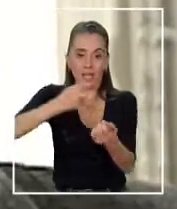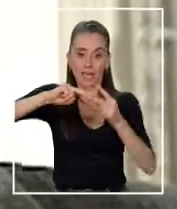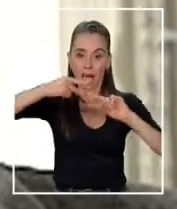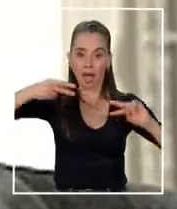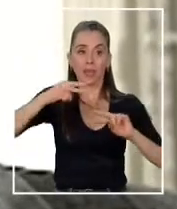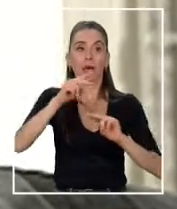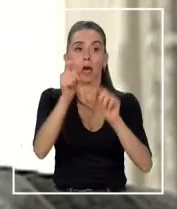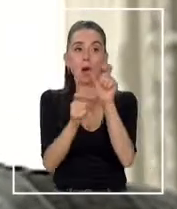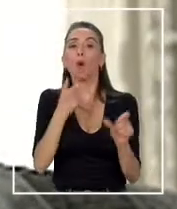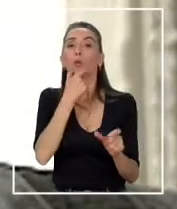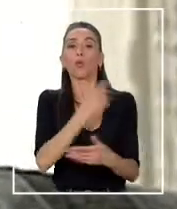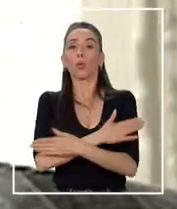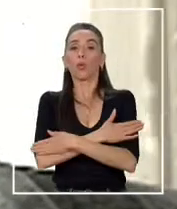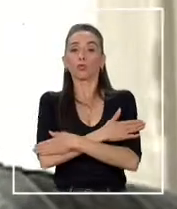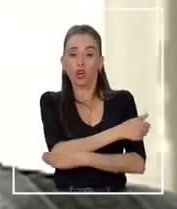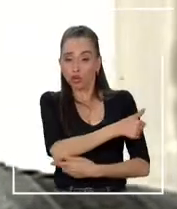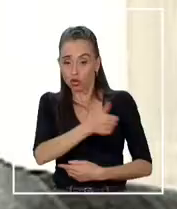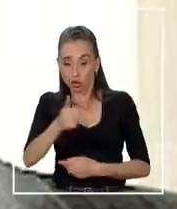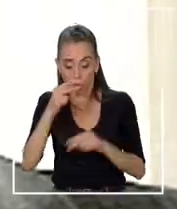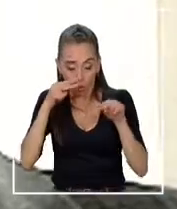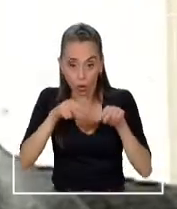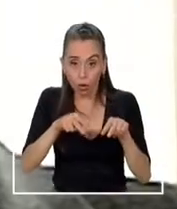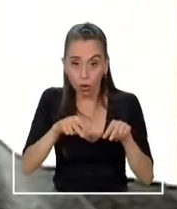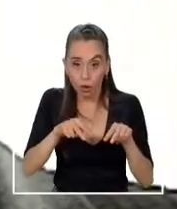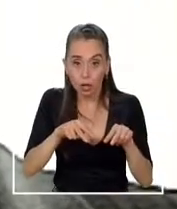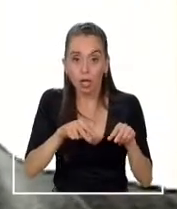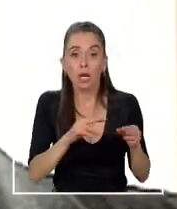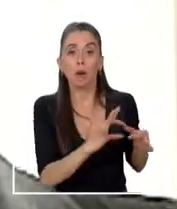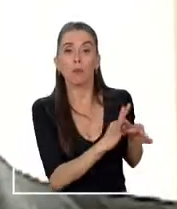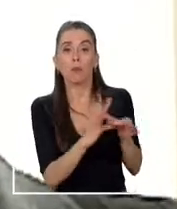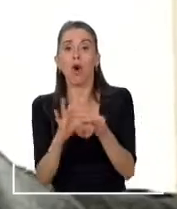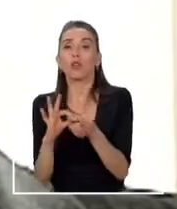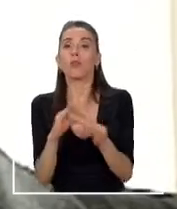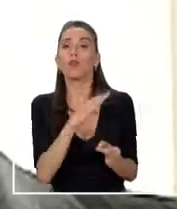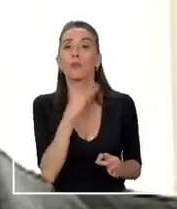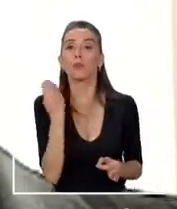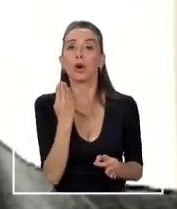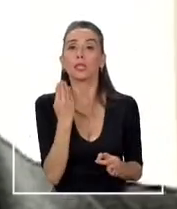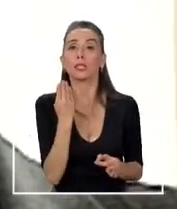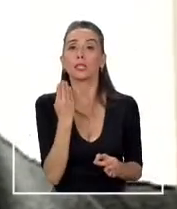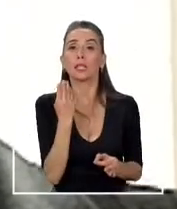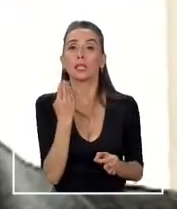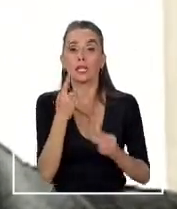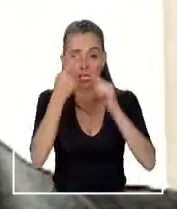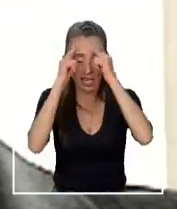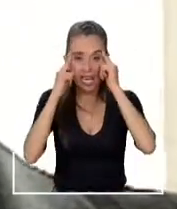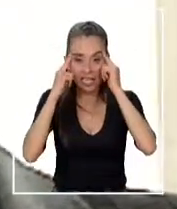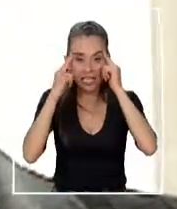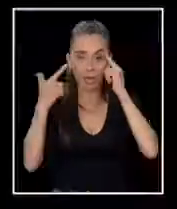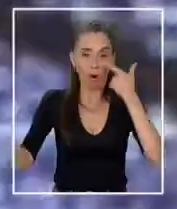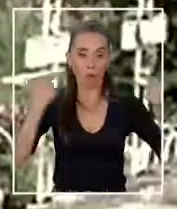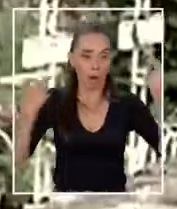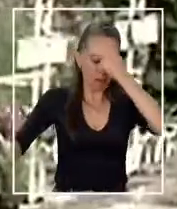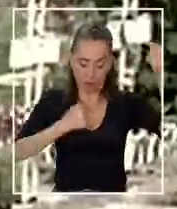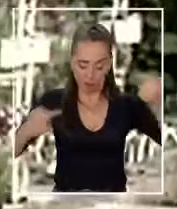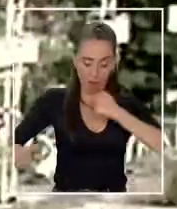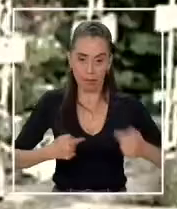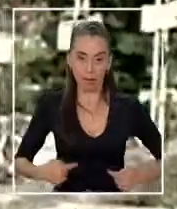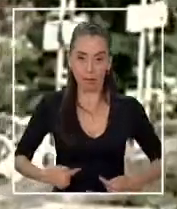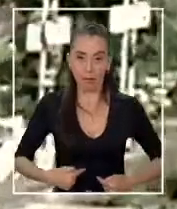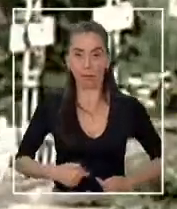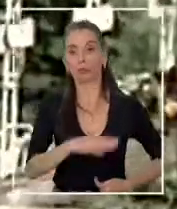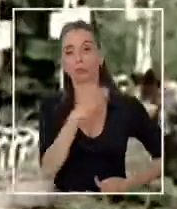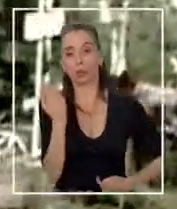estas personas presentan la característica de que la causa de la muerte es numerosas heridas a bala. Cuando